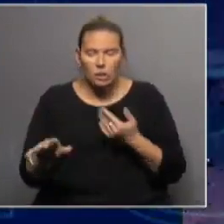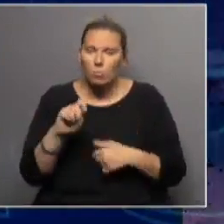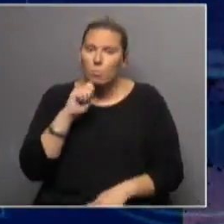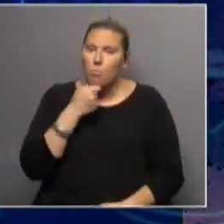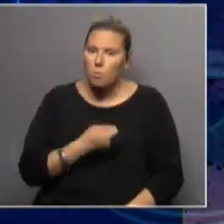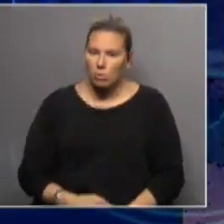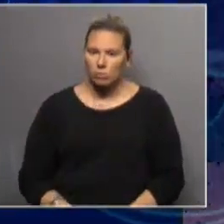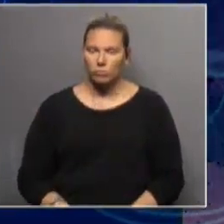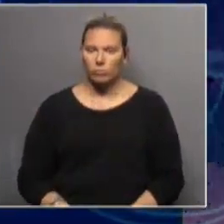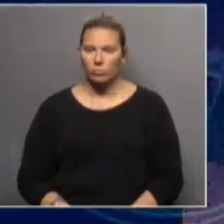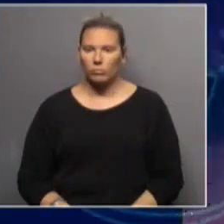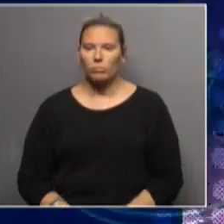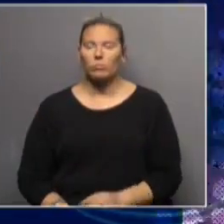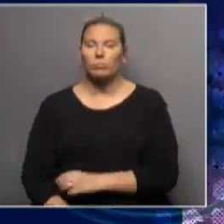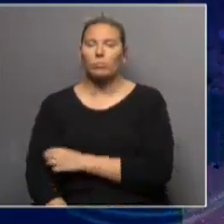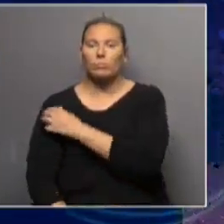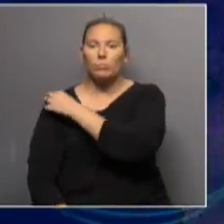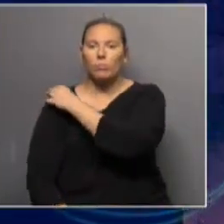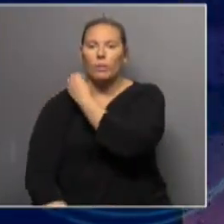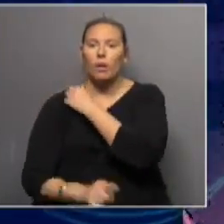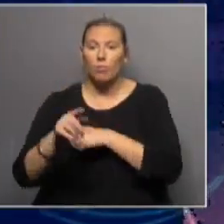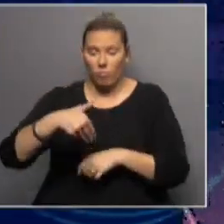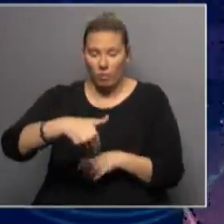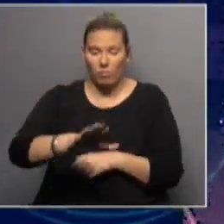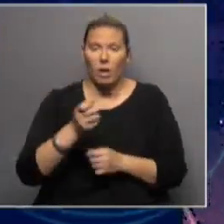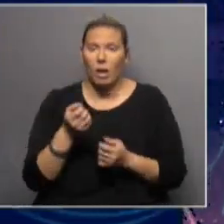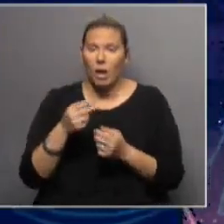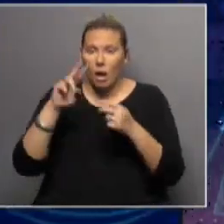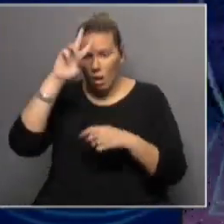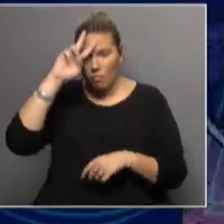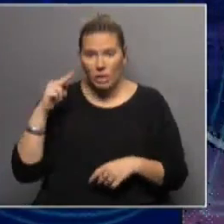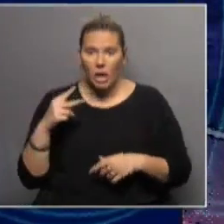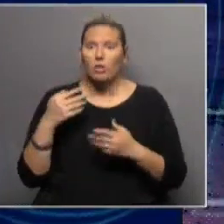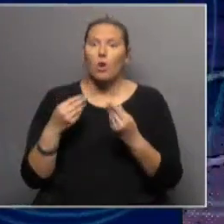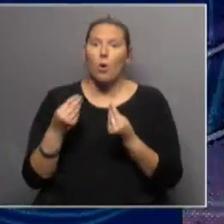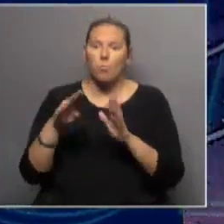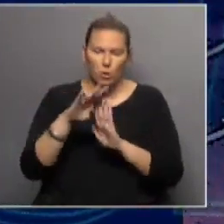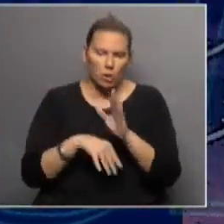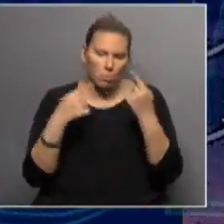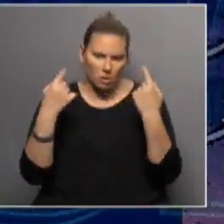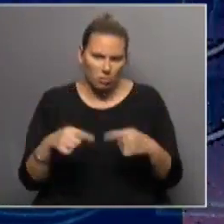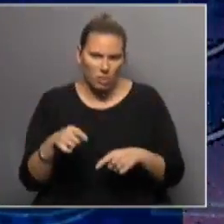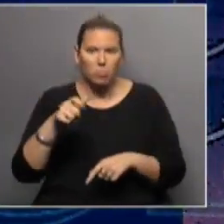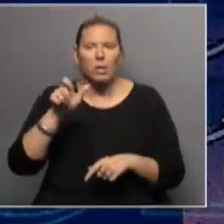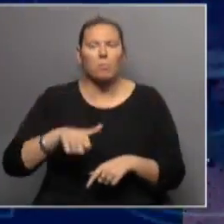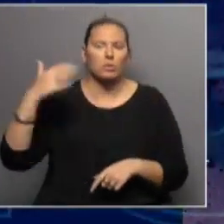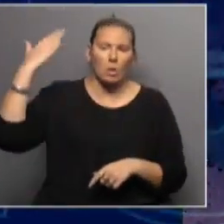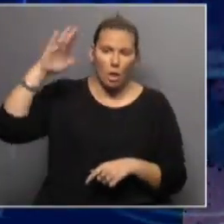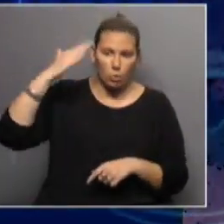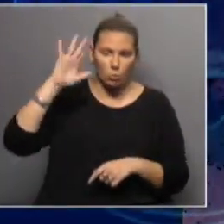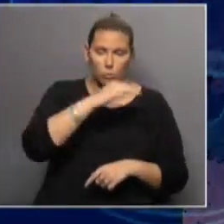bueno. Bueno, vayamos a eso justamente, ¿no? Porque se viene el verano. Exacto. Y hay varios programas de verano, bueno, por ejemplo, para personas mayores. Para